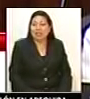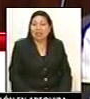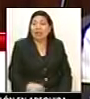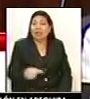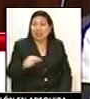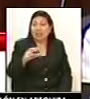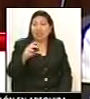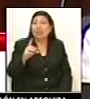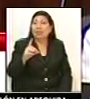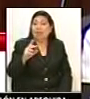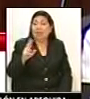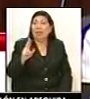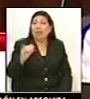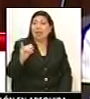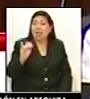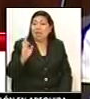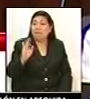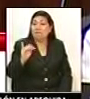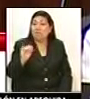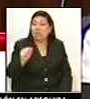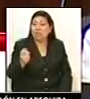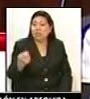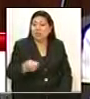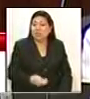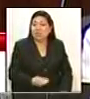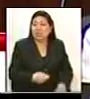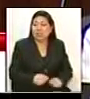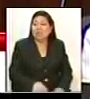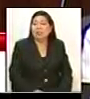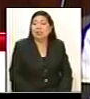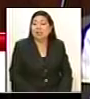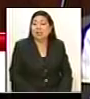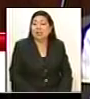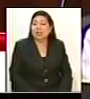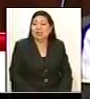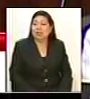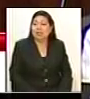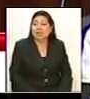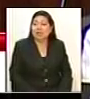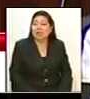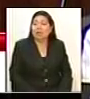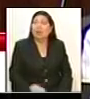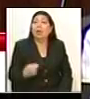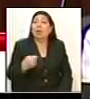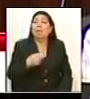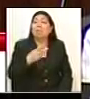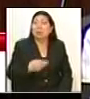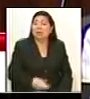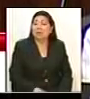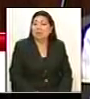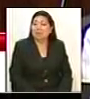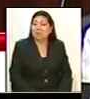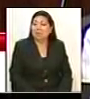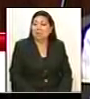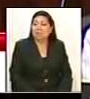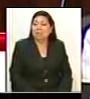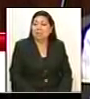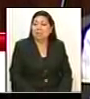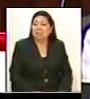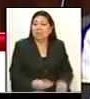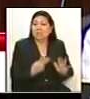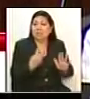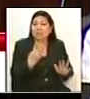Dreyfus y la casa Dreyfus vendía el guano. ¿Y cuánto le devolvía al Perú?